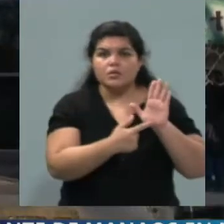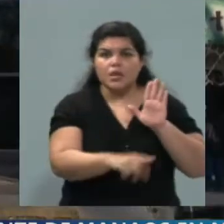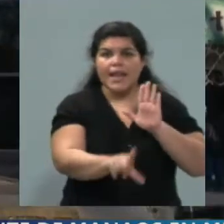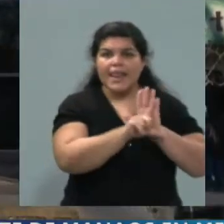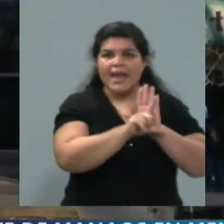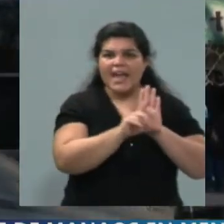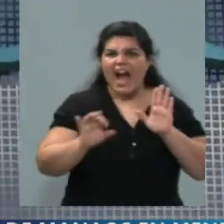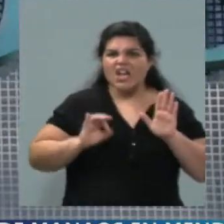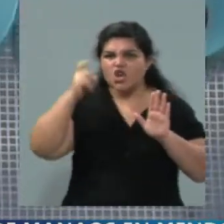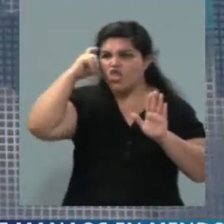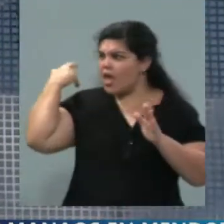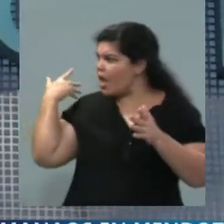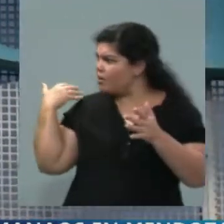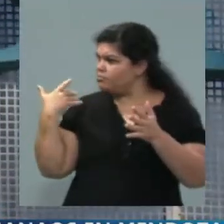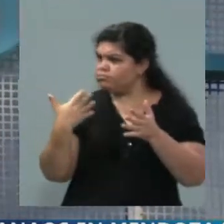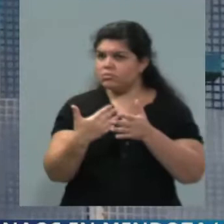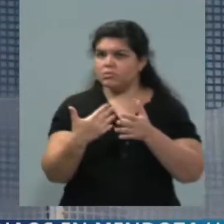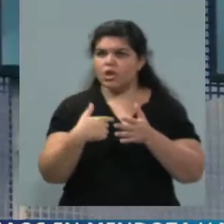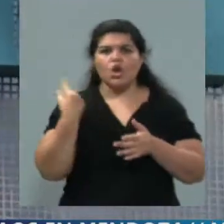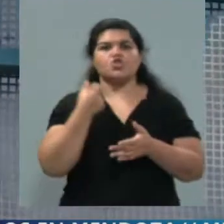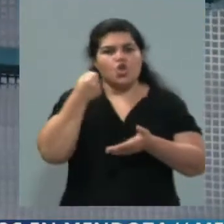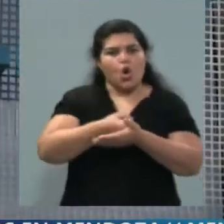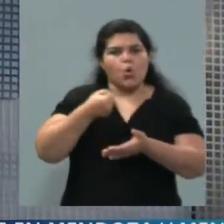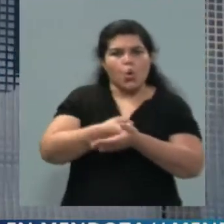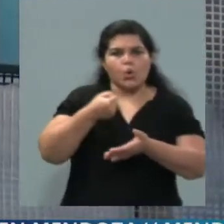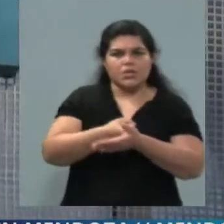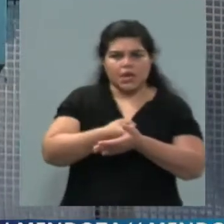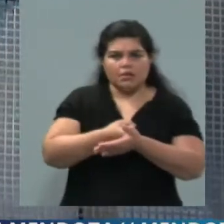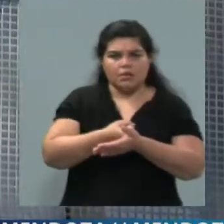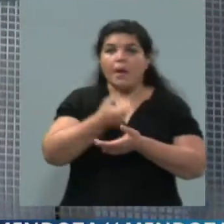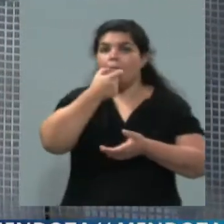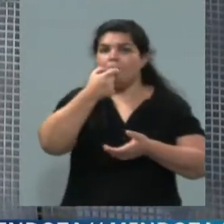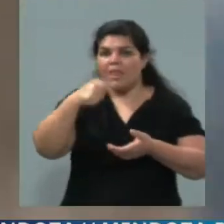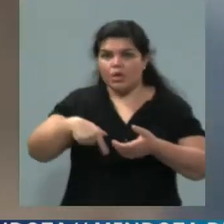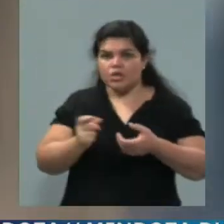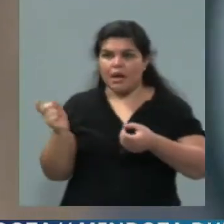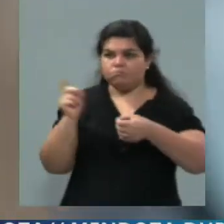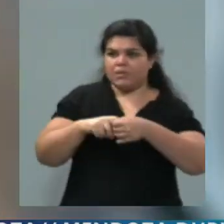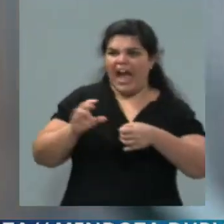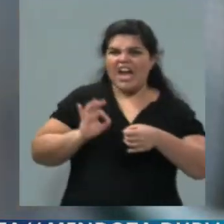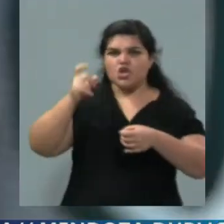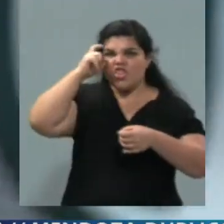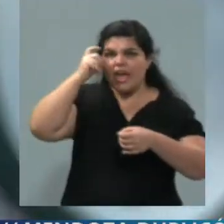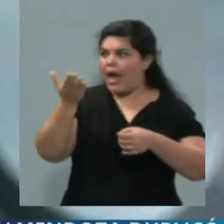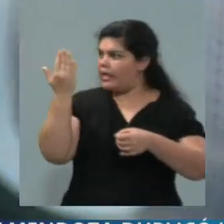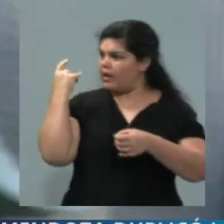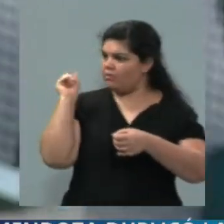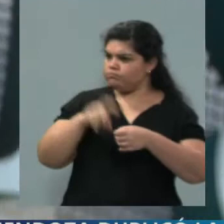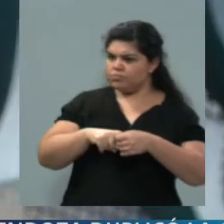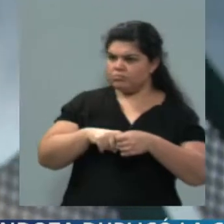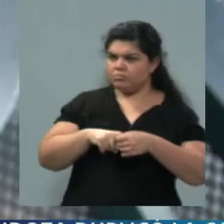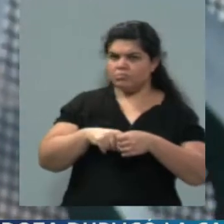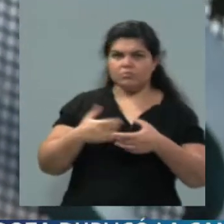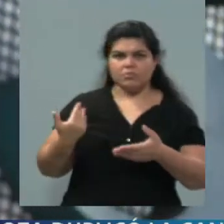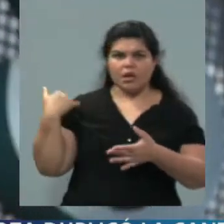O sea, luchamos para que Mendoza adhiriera. Hace 10 años que estamos luchando para que Mendoza cumpla esa ley No